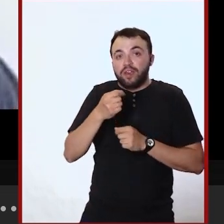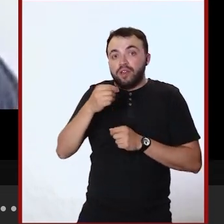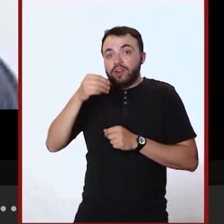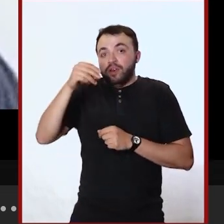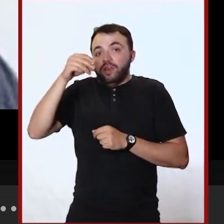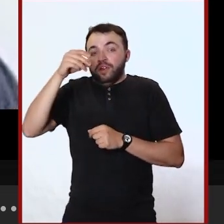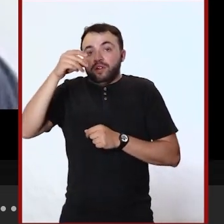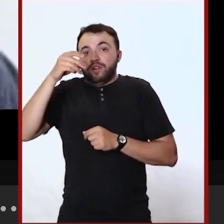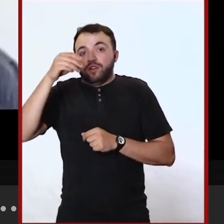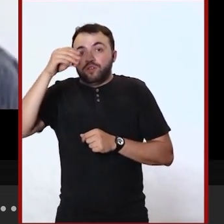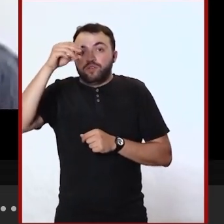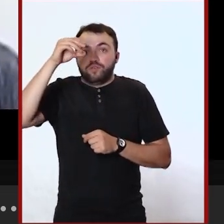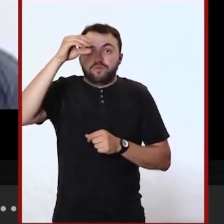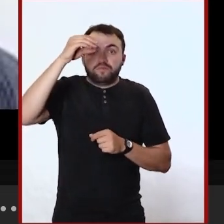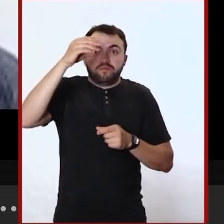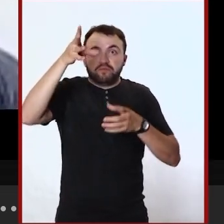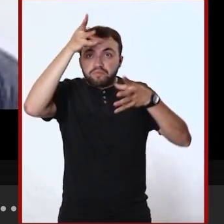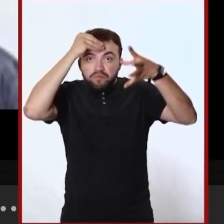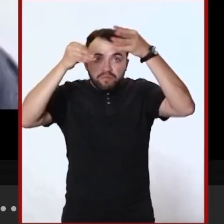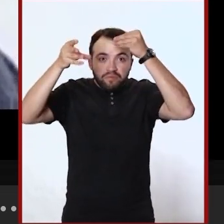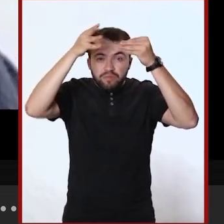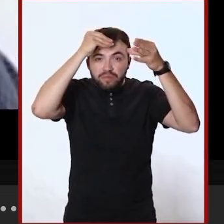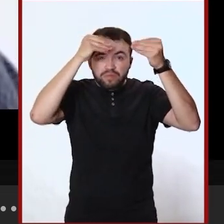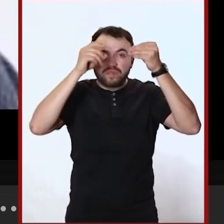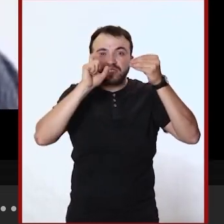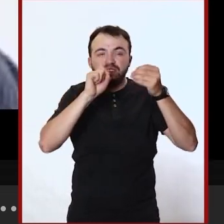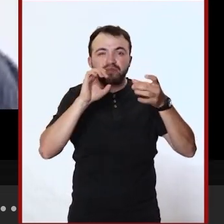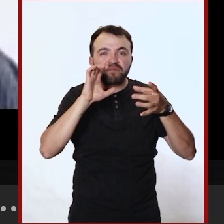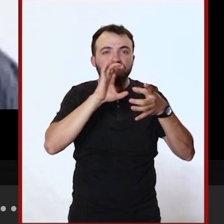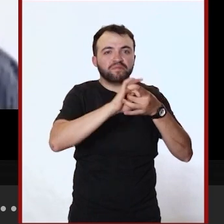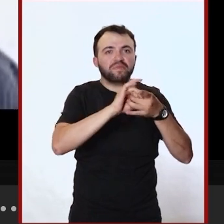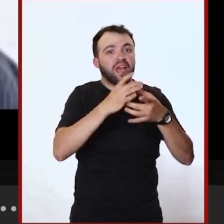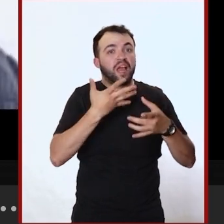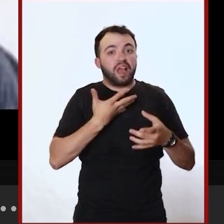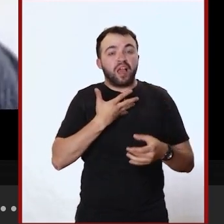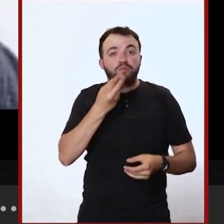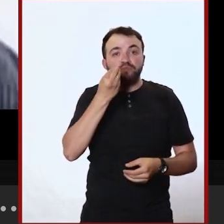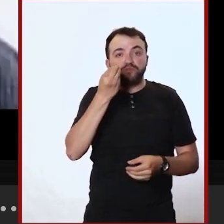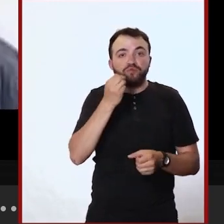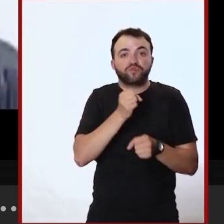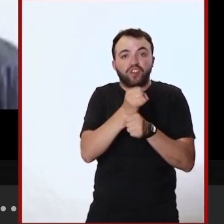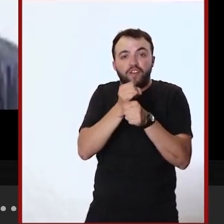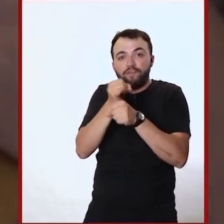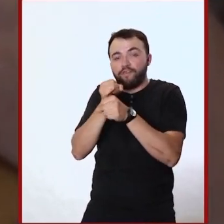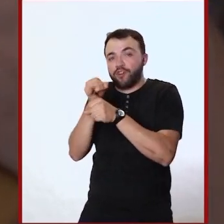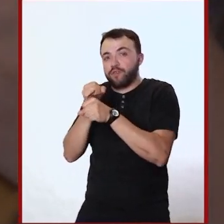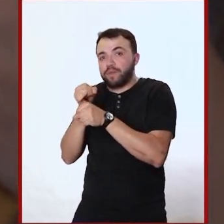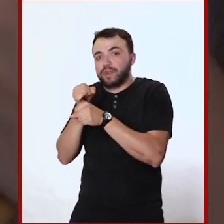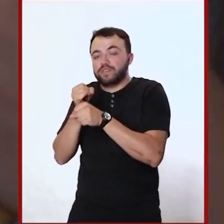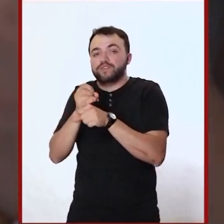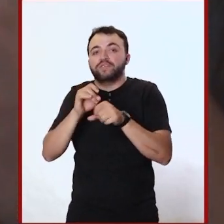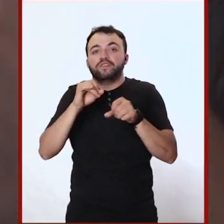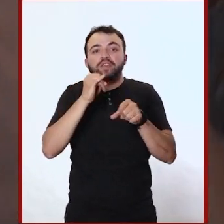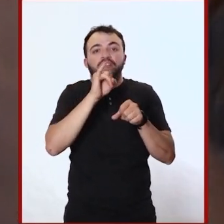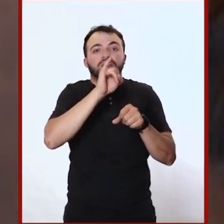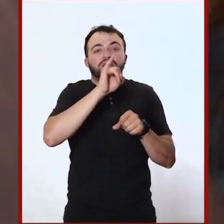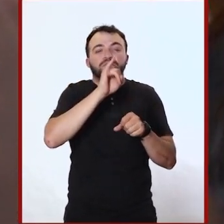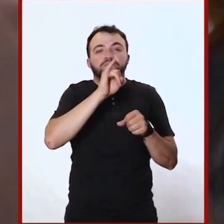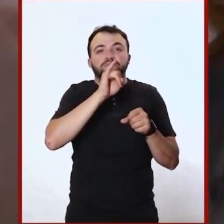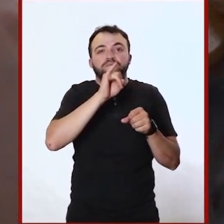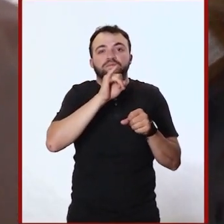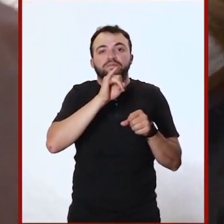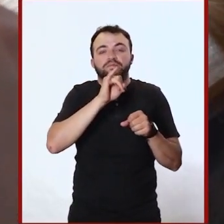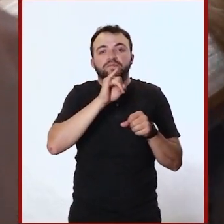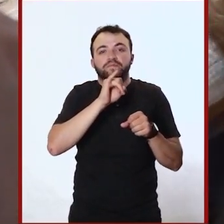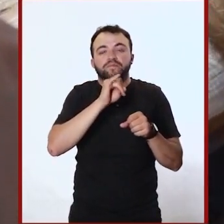adquirirlos a través de la educación formal o incluso en Internet. Hay muchísima información al respecto y las habilidades se van desarrollando, ¿no?